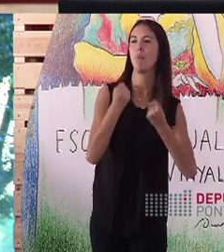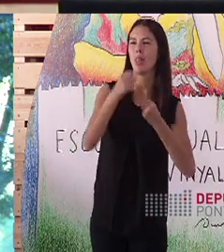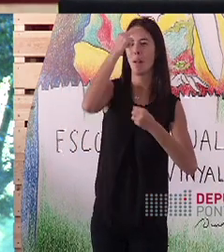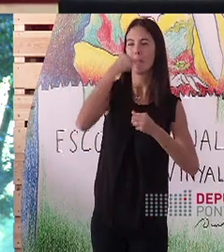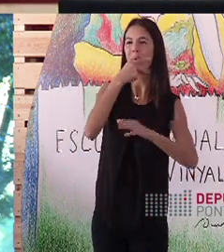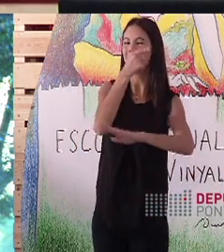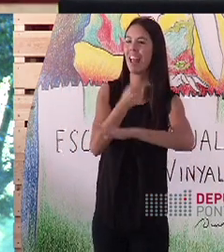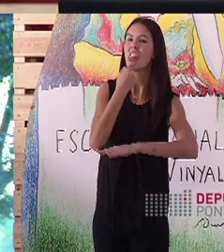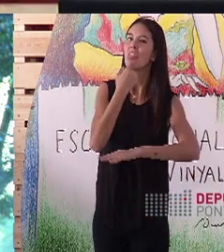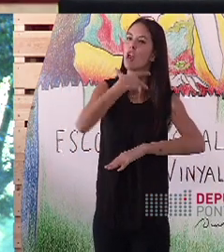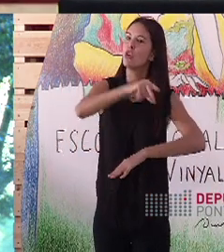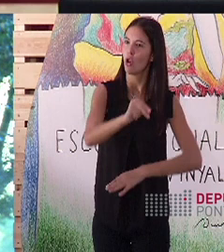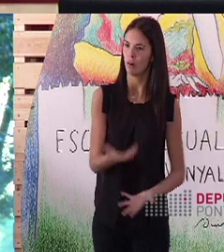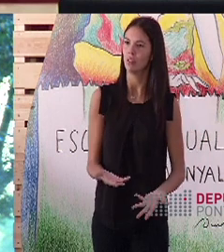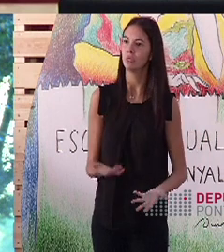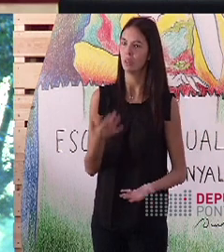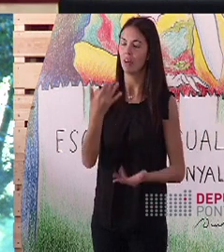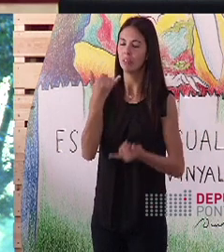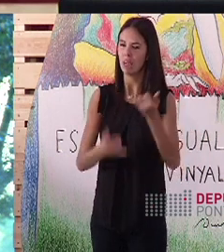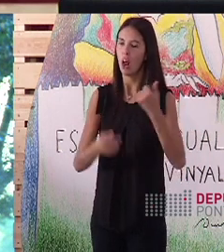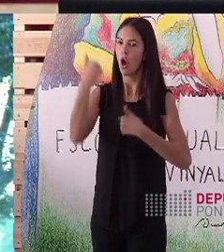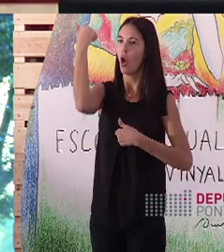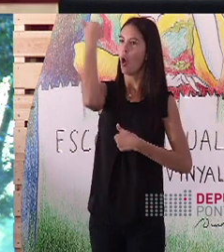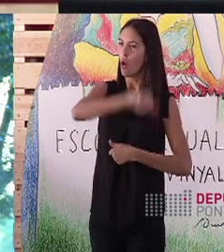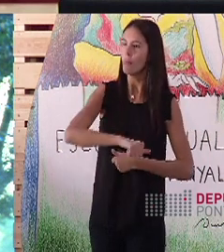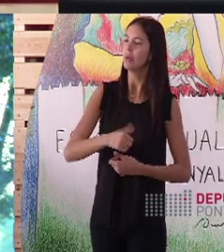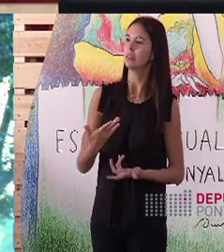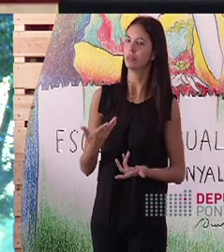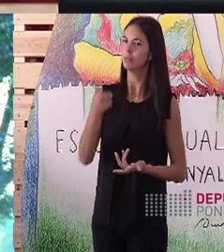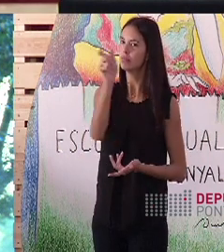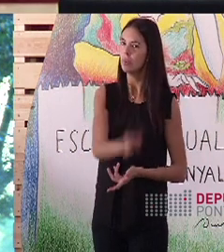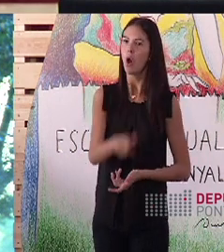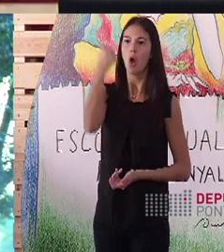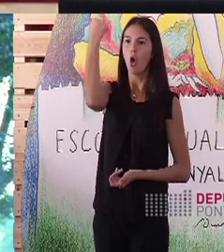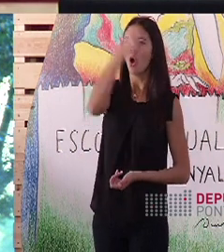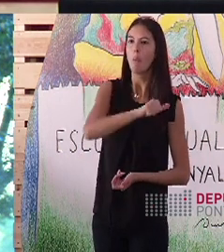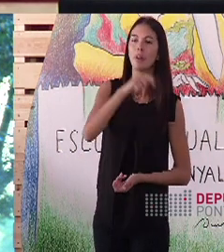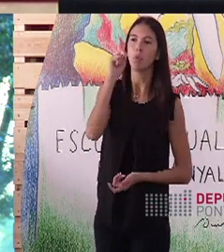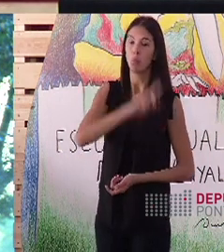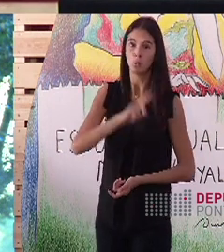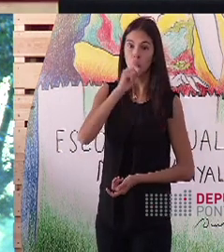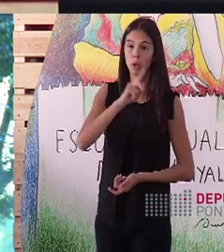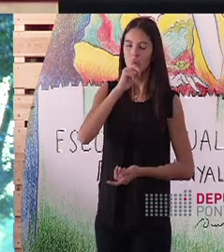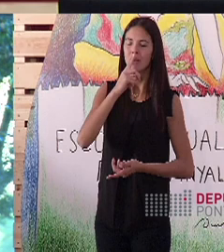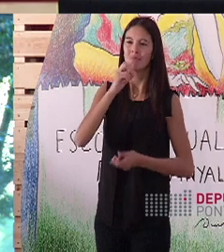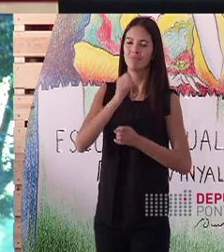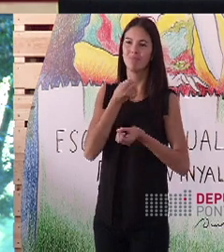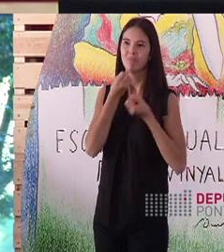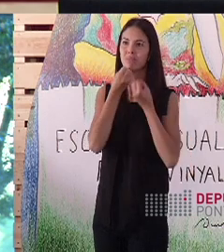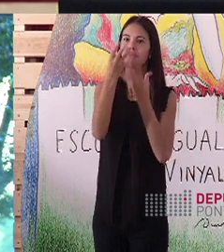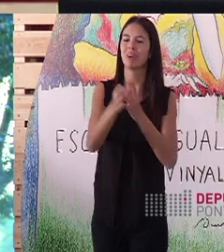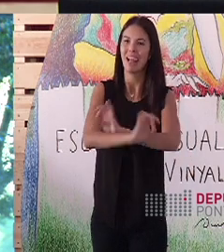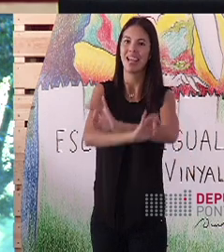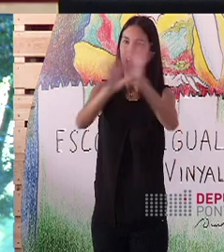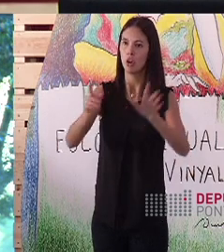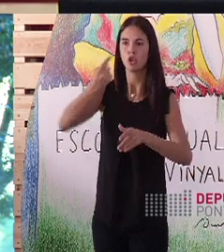patriarcal. Es enviar a los hombres, enviar a los varones, enviar a los puteros el mensaje de que no vamos a